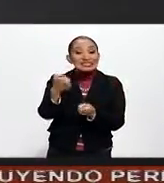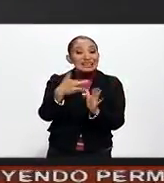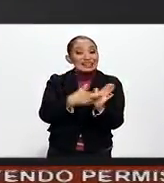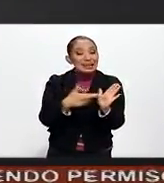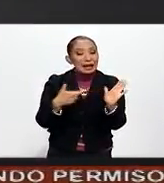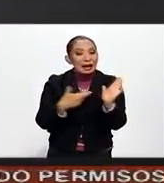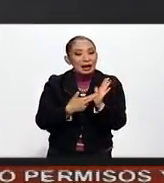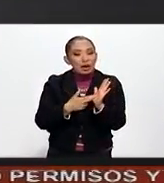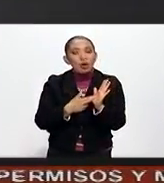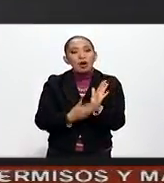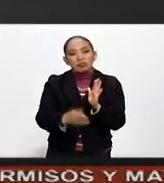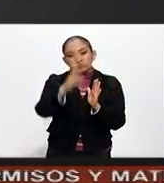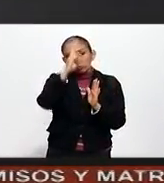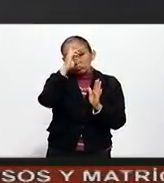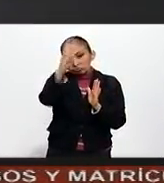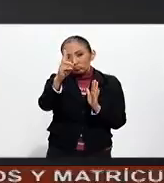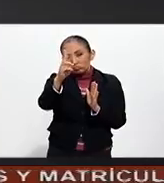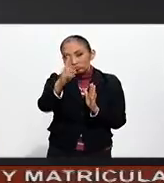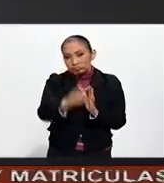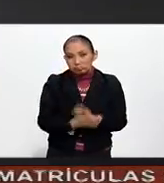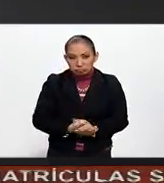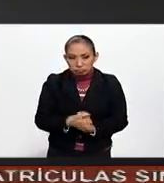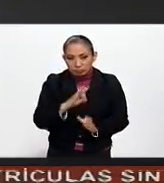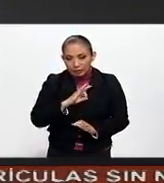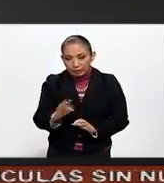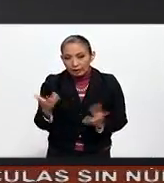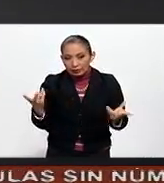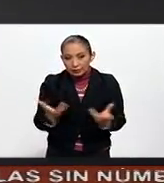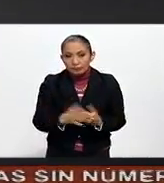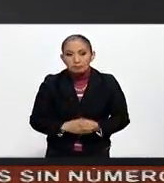del juego se puedan ejecutar de la mejor manera. Sí,